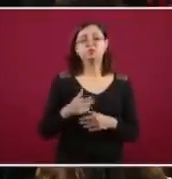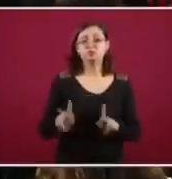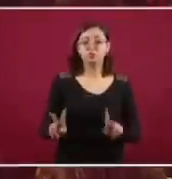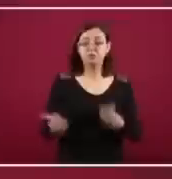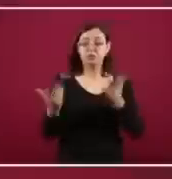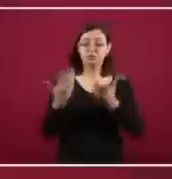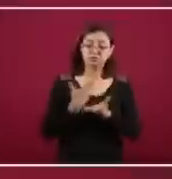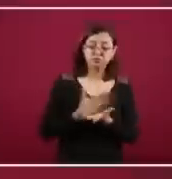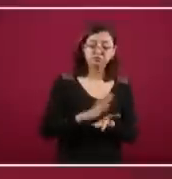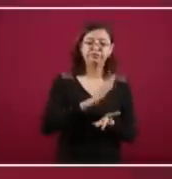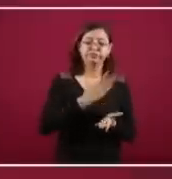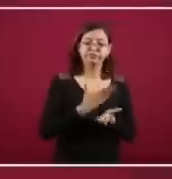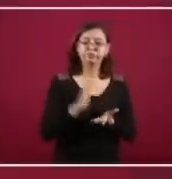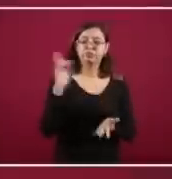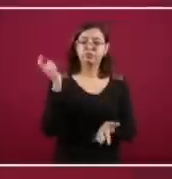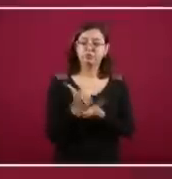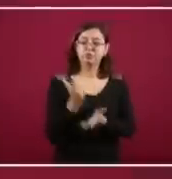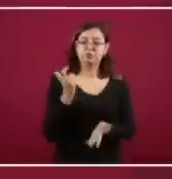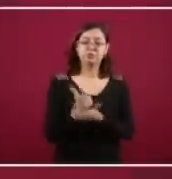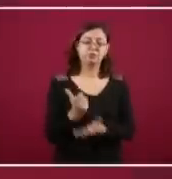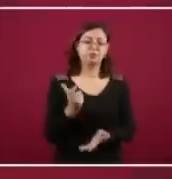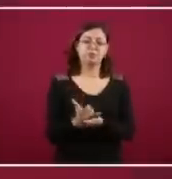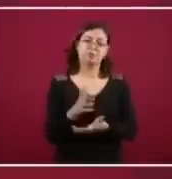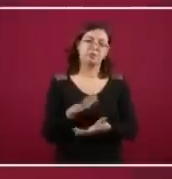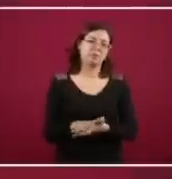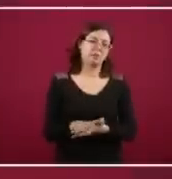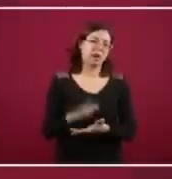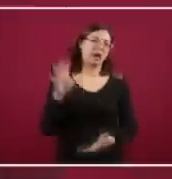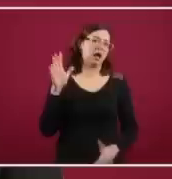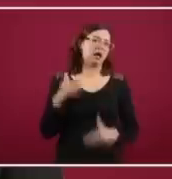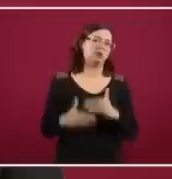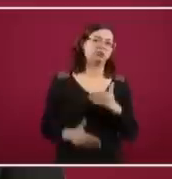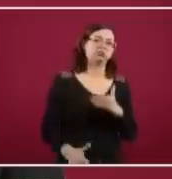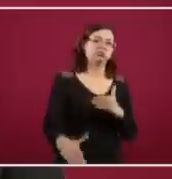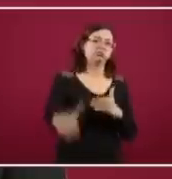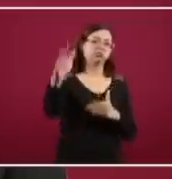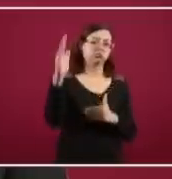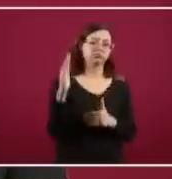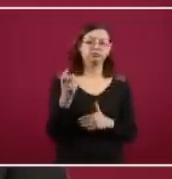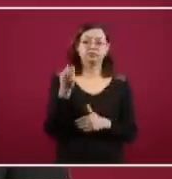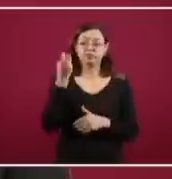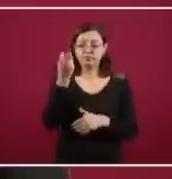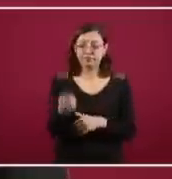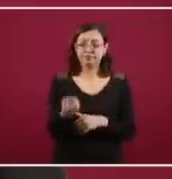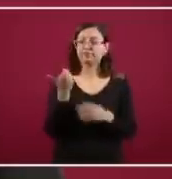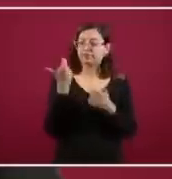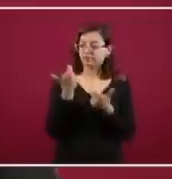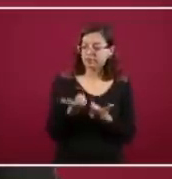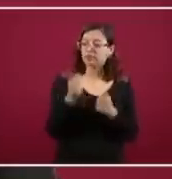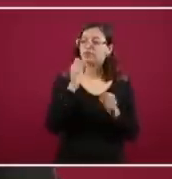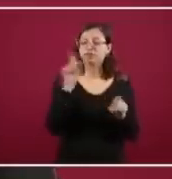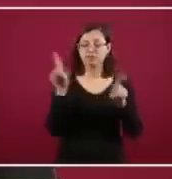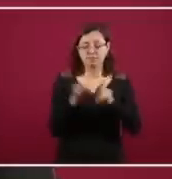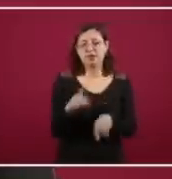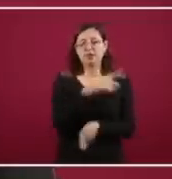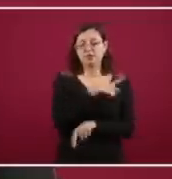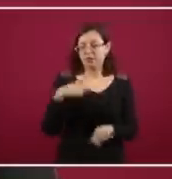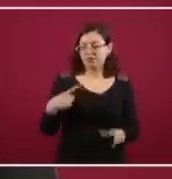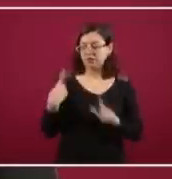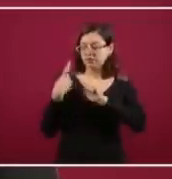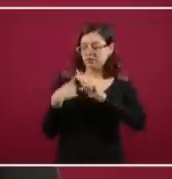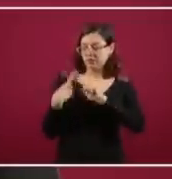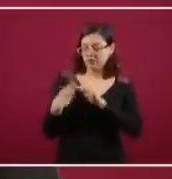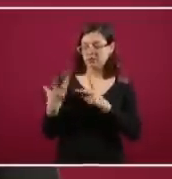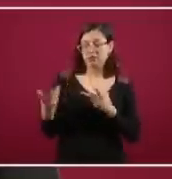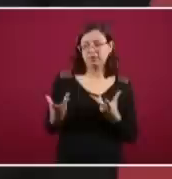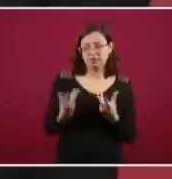venta por una cantidad mucho mayor, y que esa derrama económica debería de contemplar también la que se